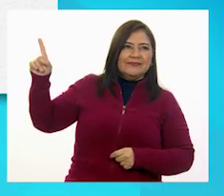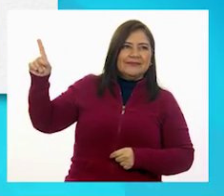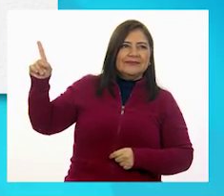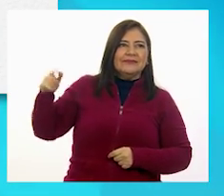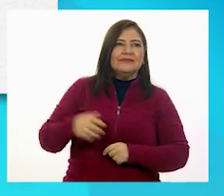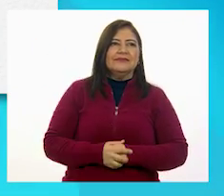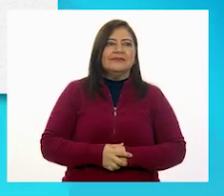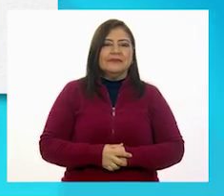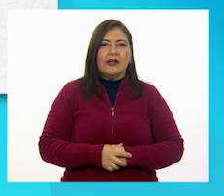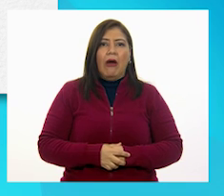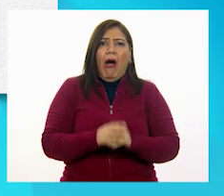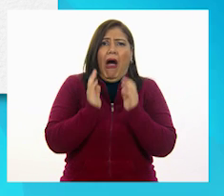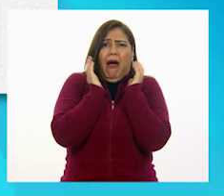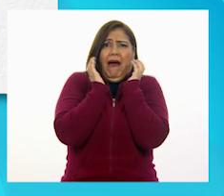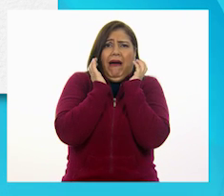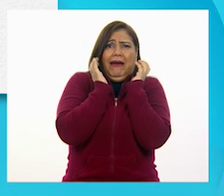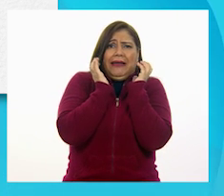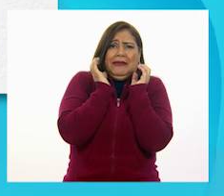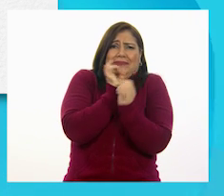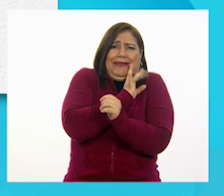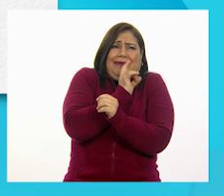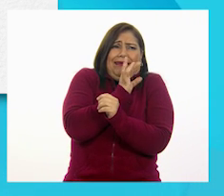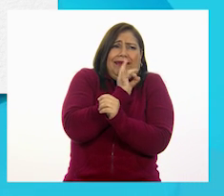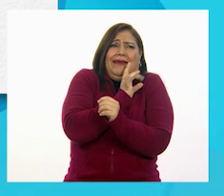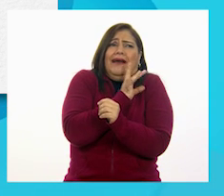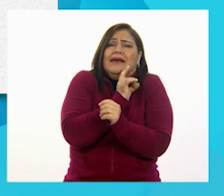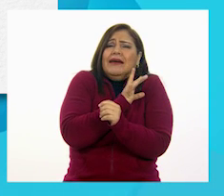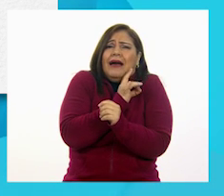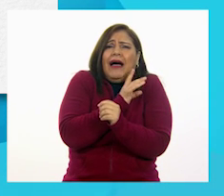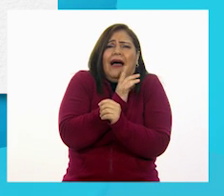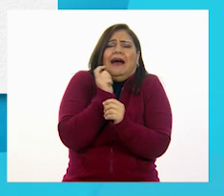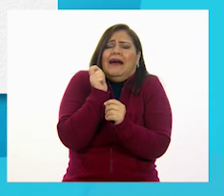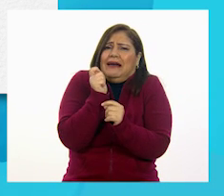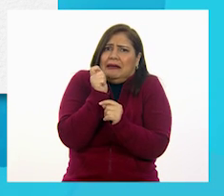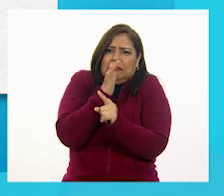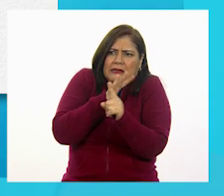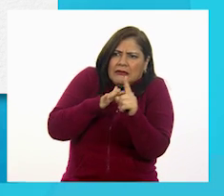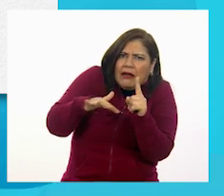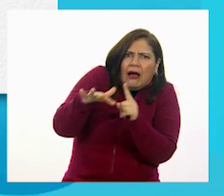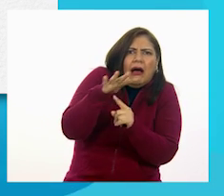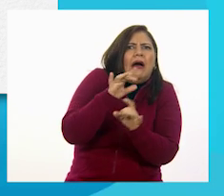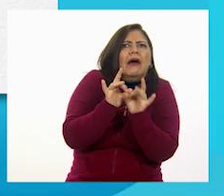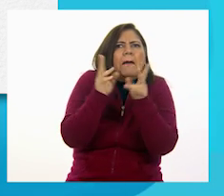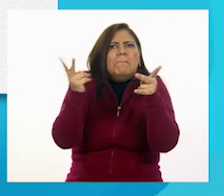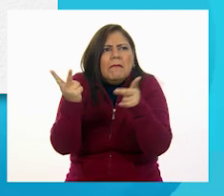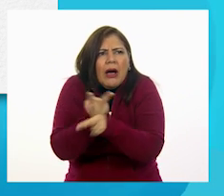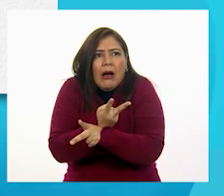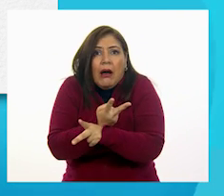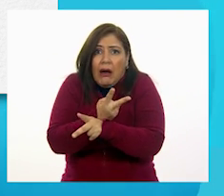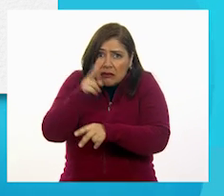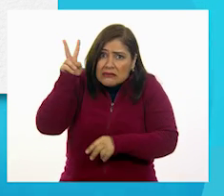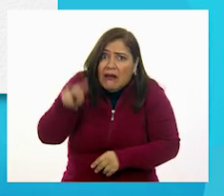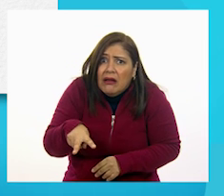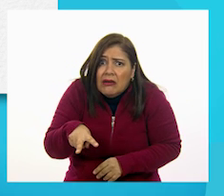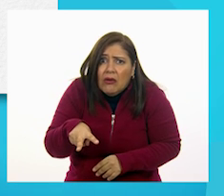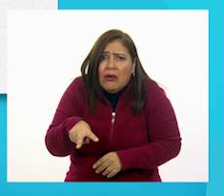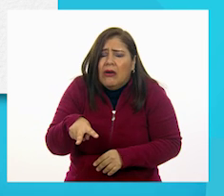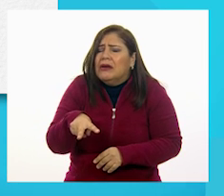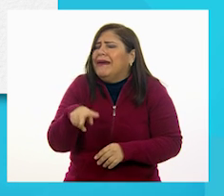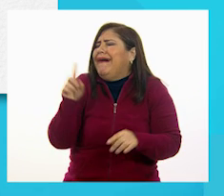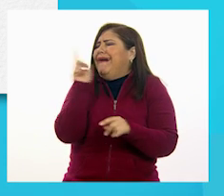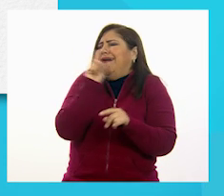Va. Dice, ¡oh, qué miedo! ¿Qué está pasando? ¿En serio?